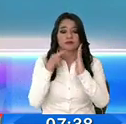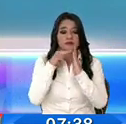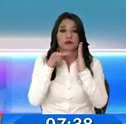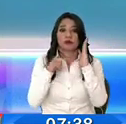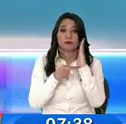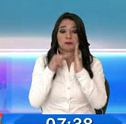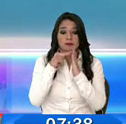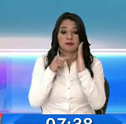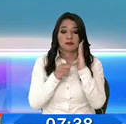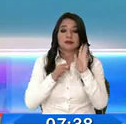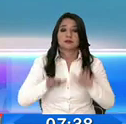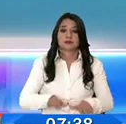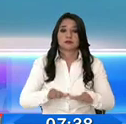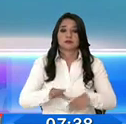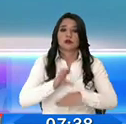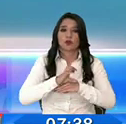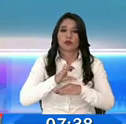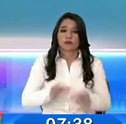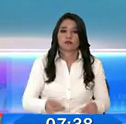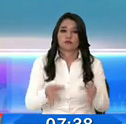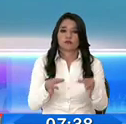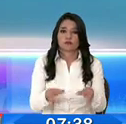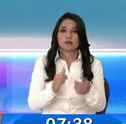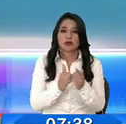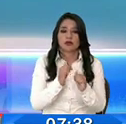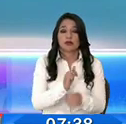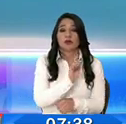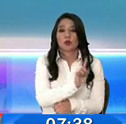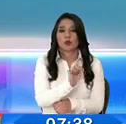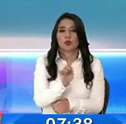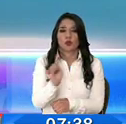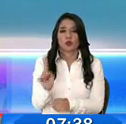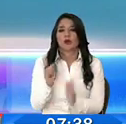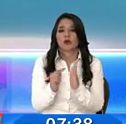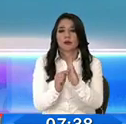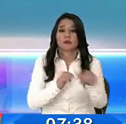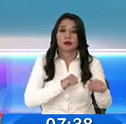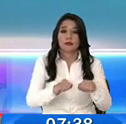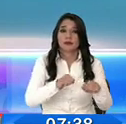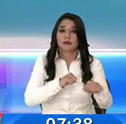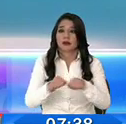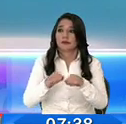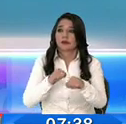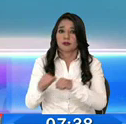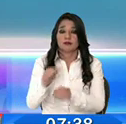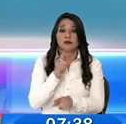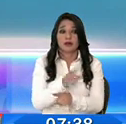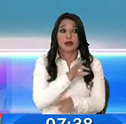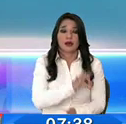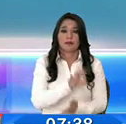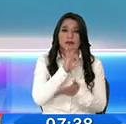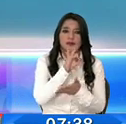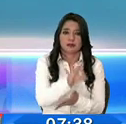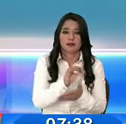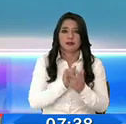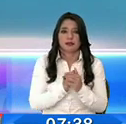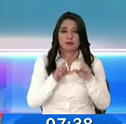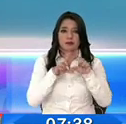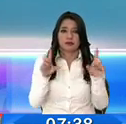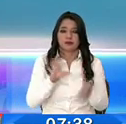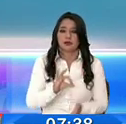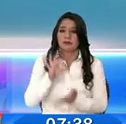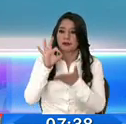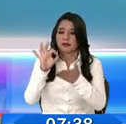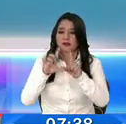existen que tienen que presentarse en cada uno de estos trámites el representante legal y el representante legal